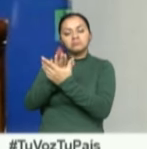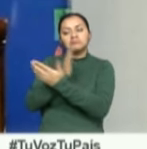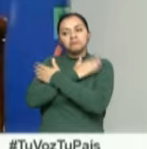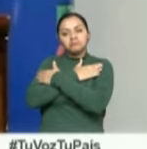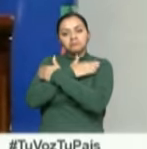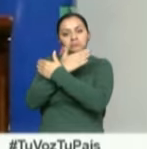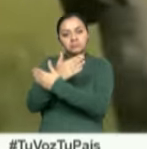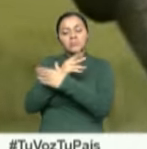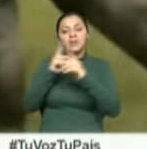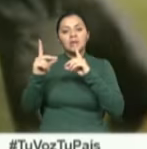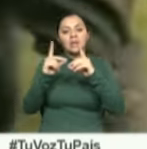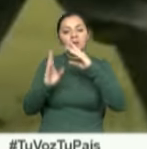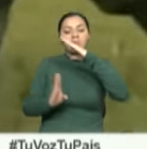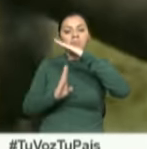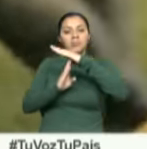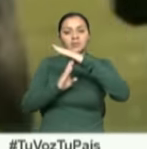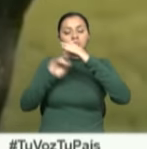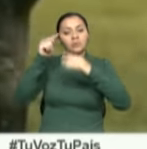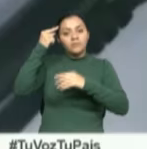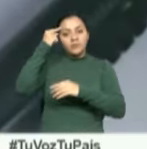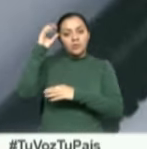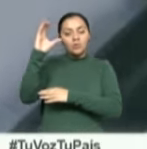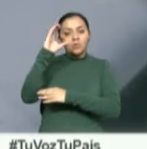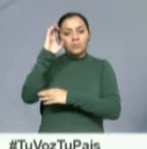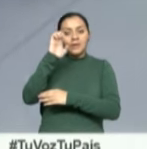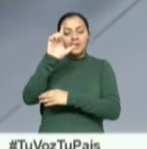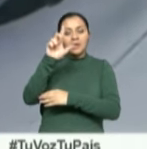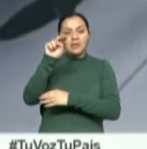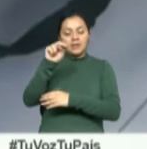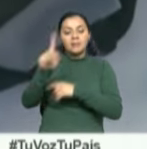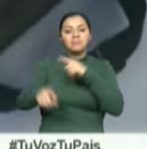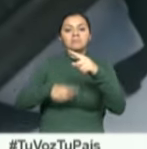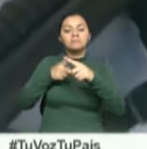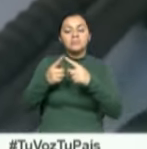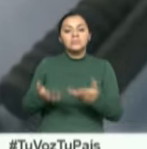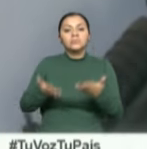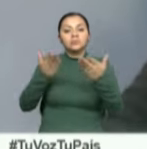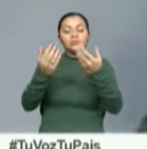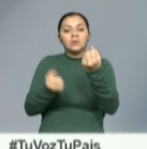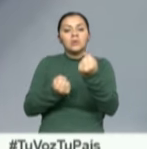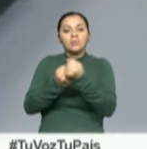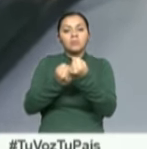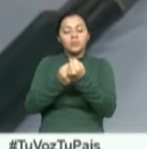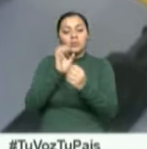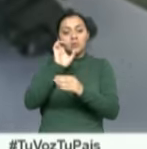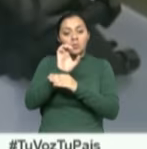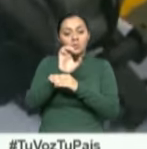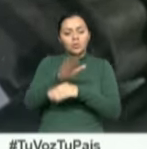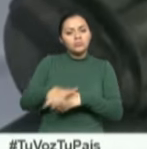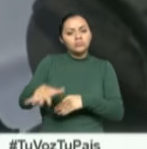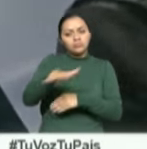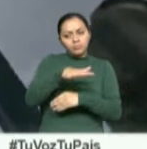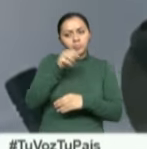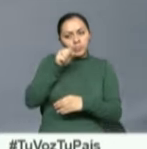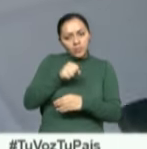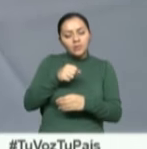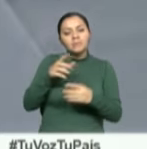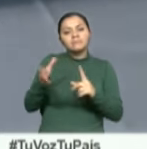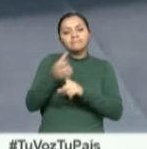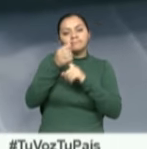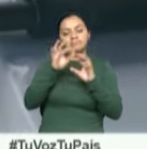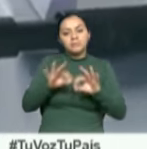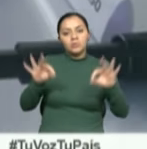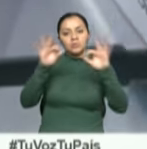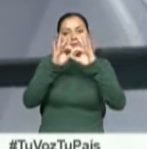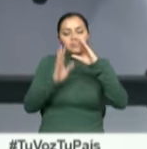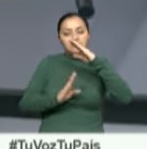de paz entre el gobierno colombiano y el ELN y ofreció todo el apoyo del país para ambas partes para alcanzar la paz.